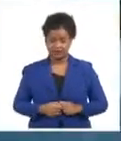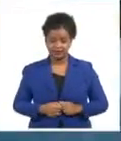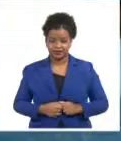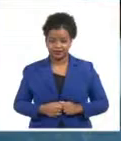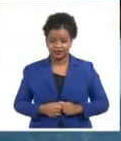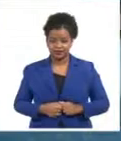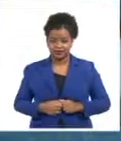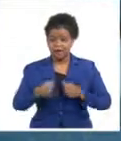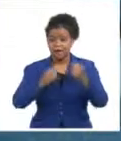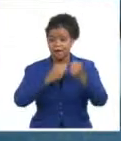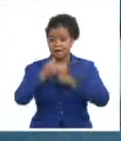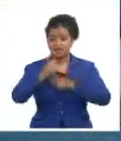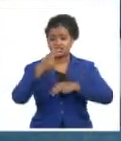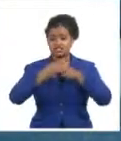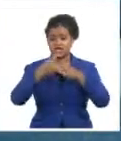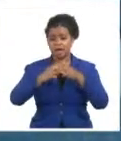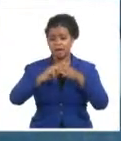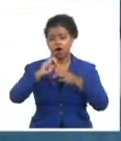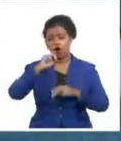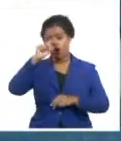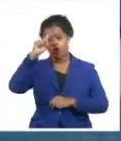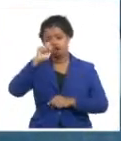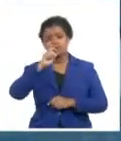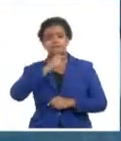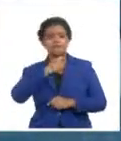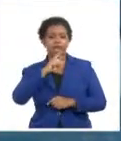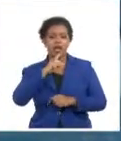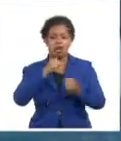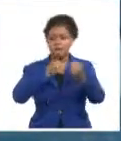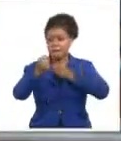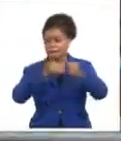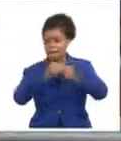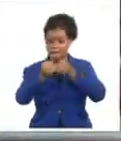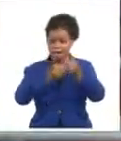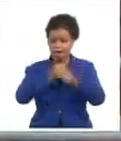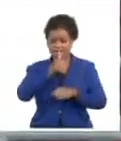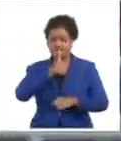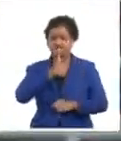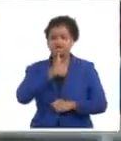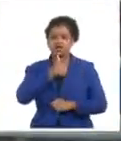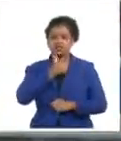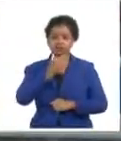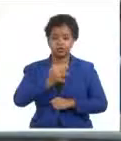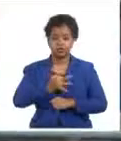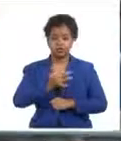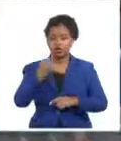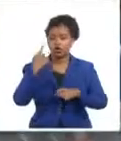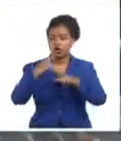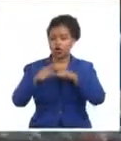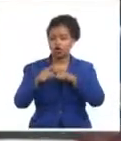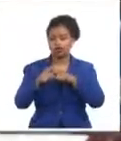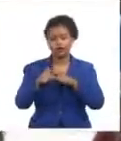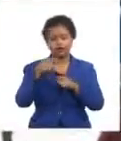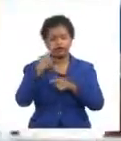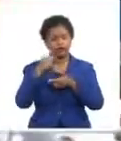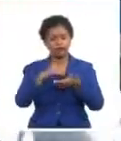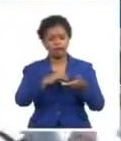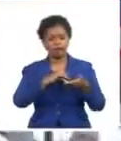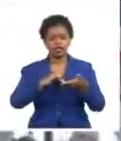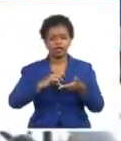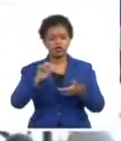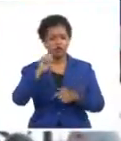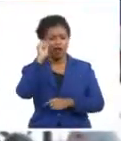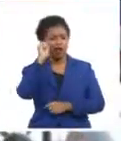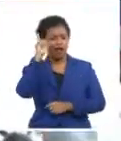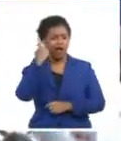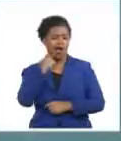en su rapidez de brazos y piernas para doblegar al santiaguero Josiel Despaine. Lázaro Álvarez impuso su experiencia ante su coterráneo